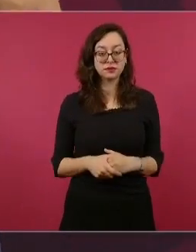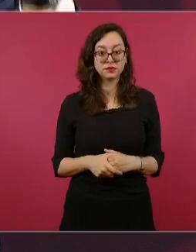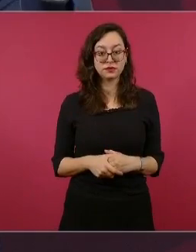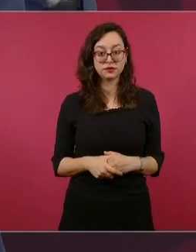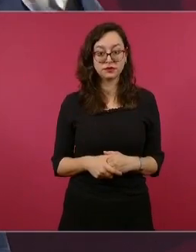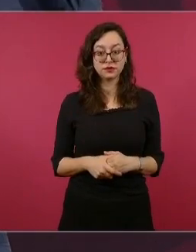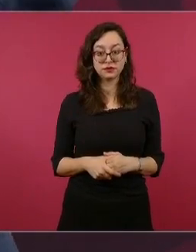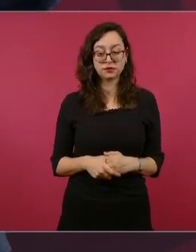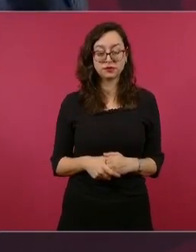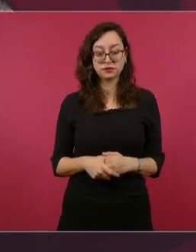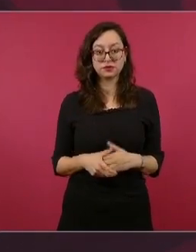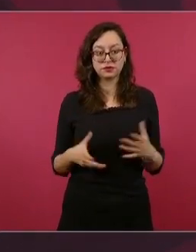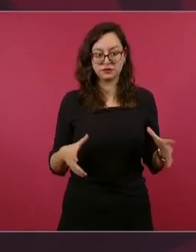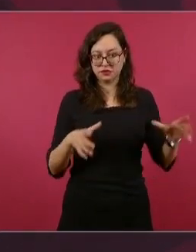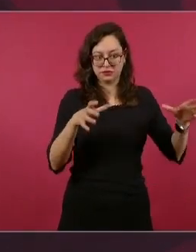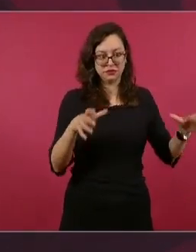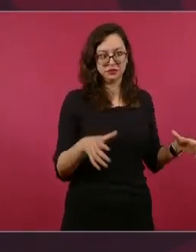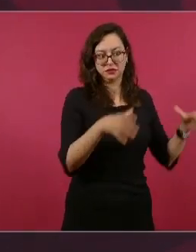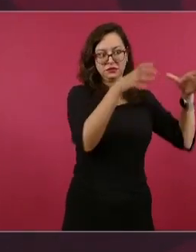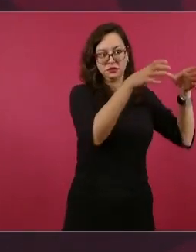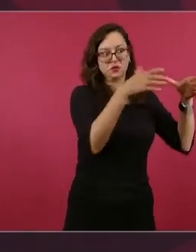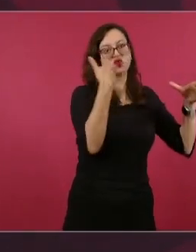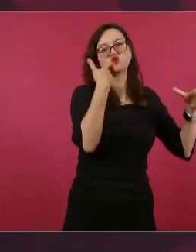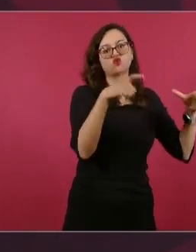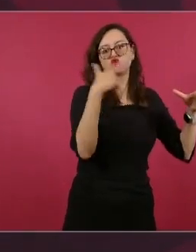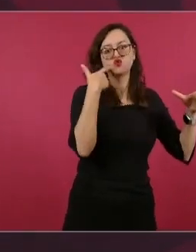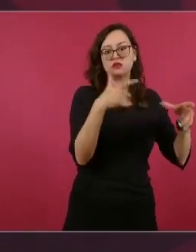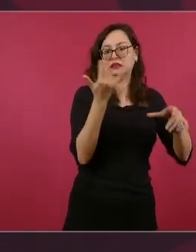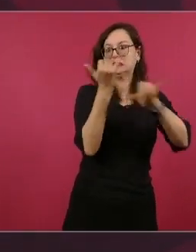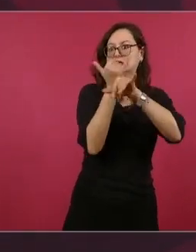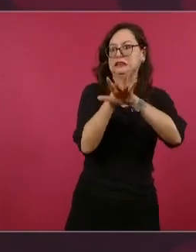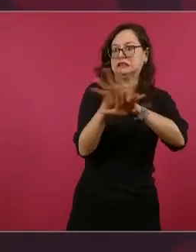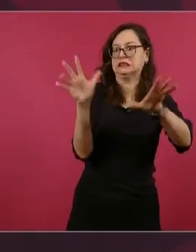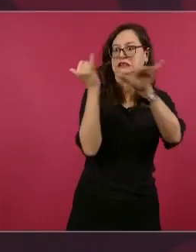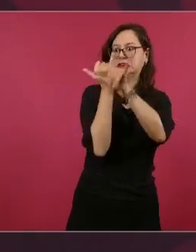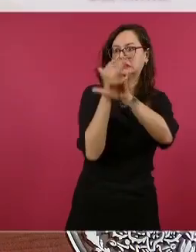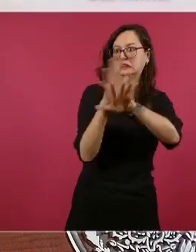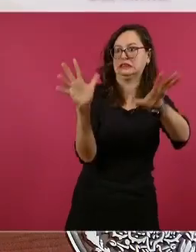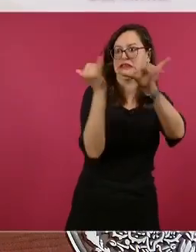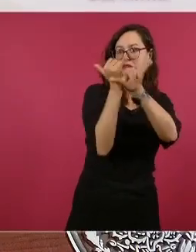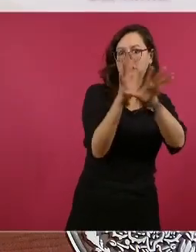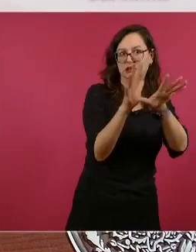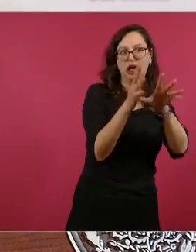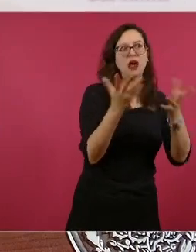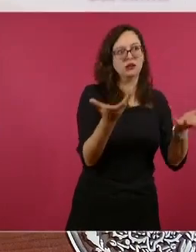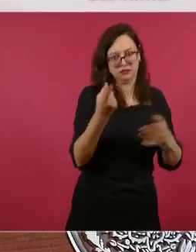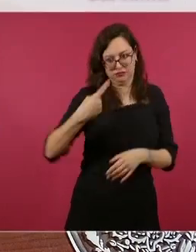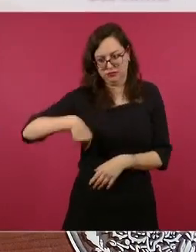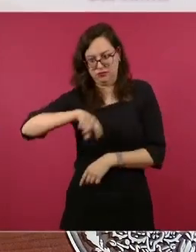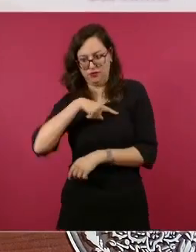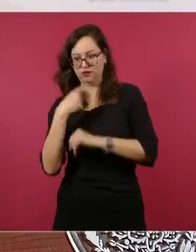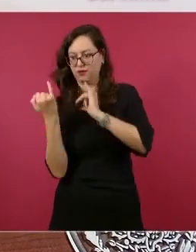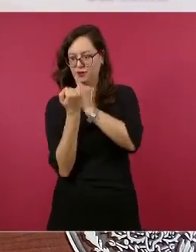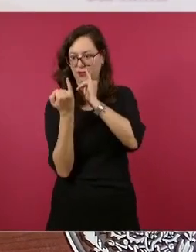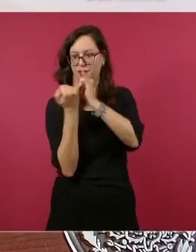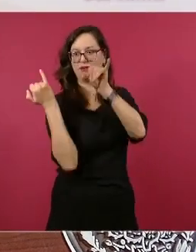los que no quieren la reforma. Sí, hay uno… Están